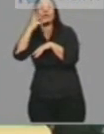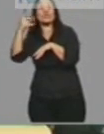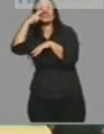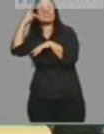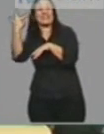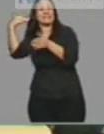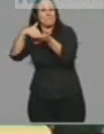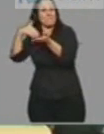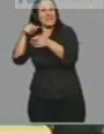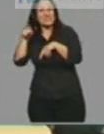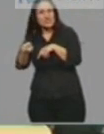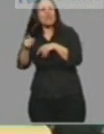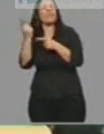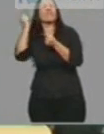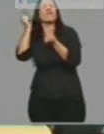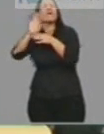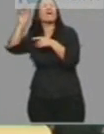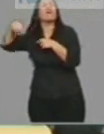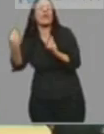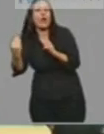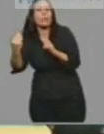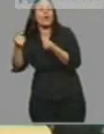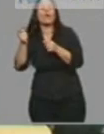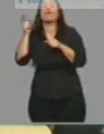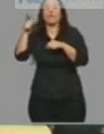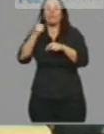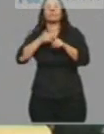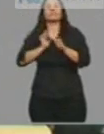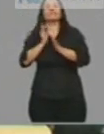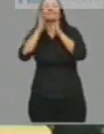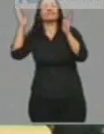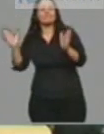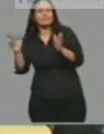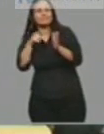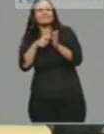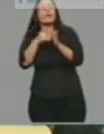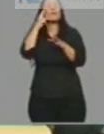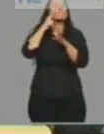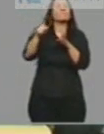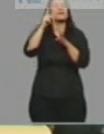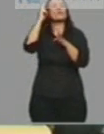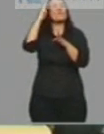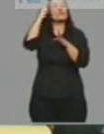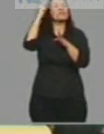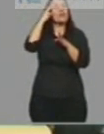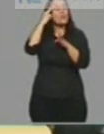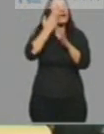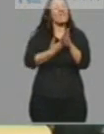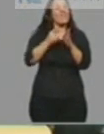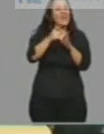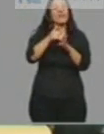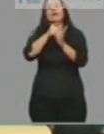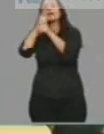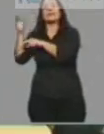41.473 millones, fue contraído por la administración que tuvo su origen entre los años 1999 y el momento